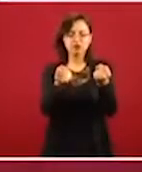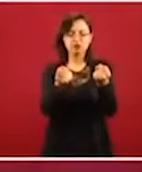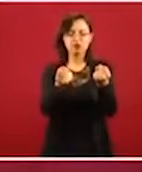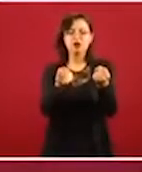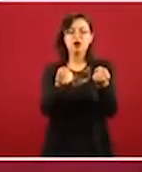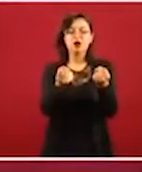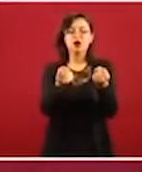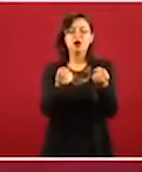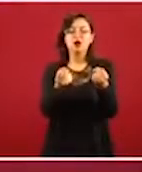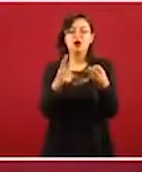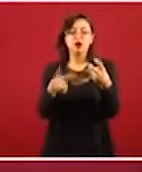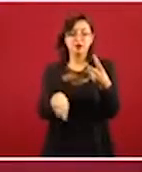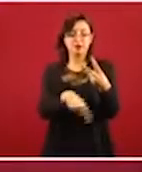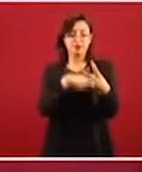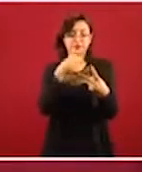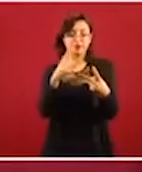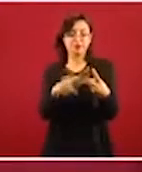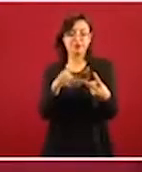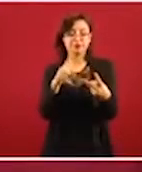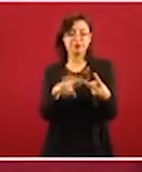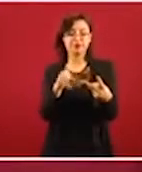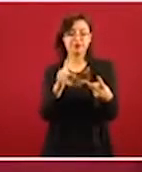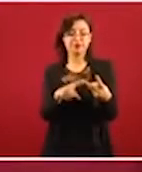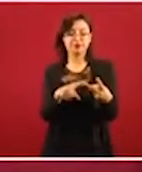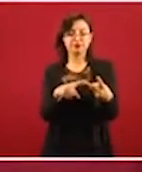Al mismo tiempo,